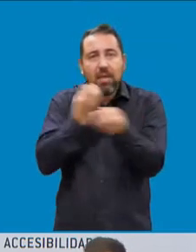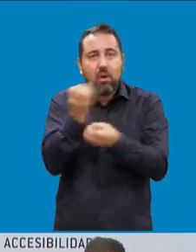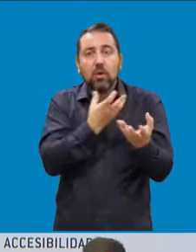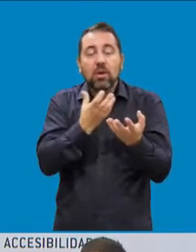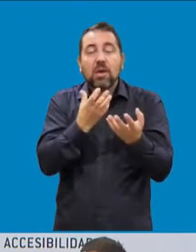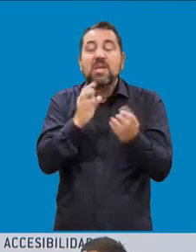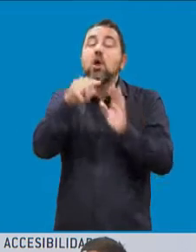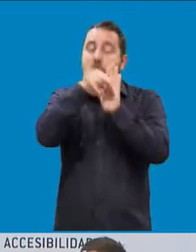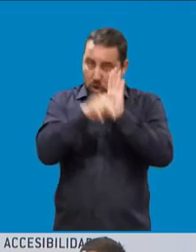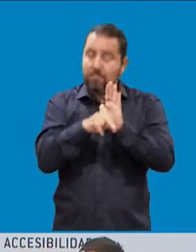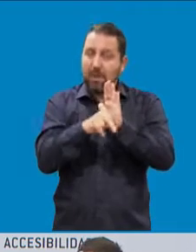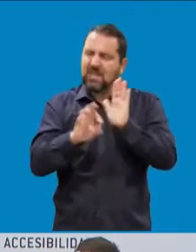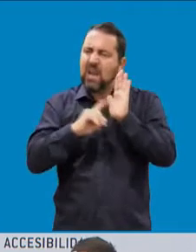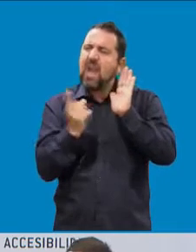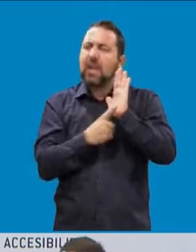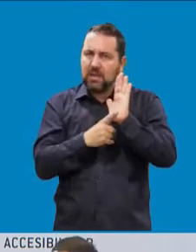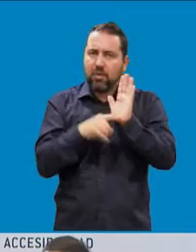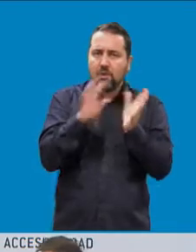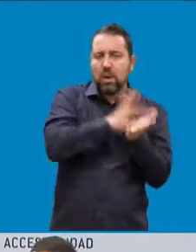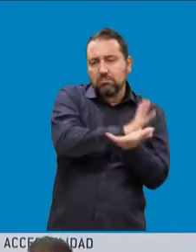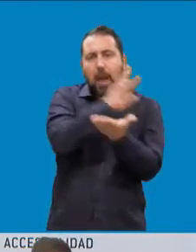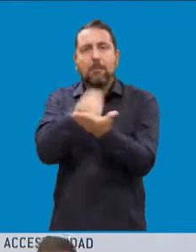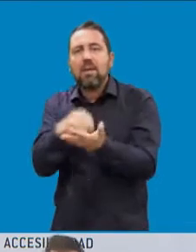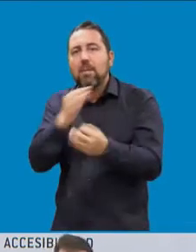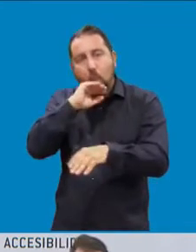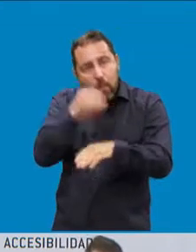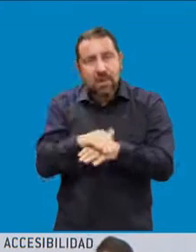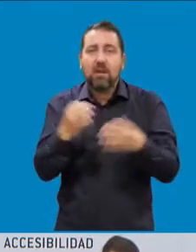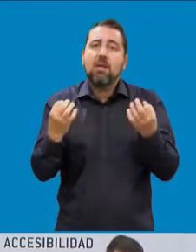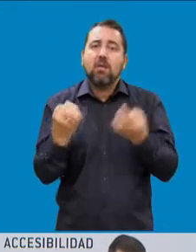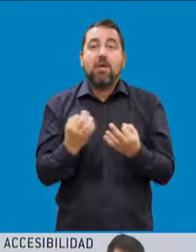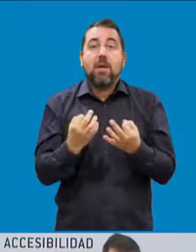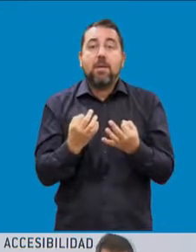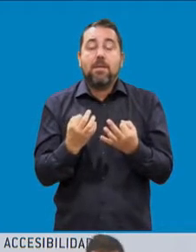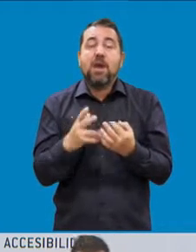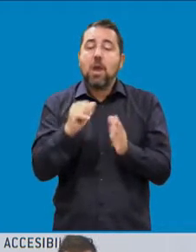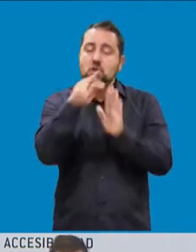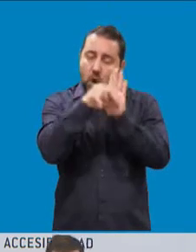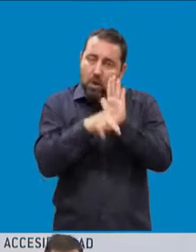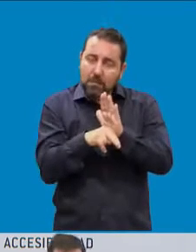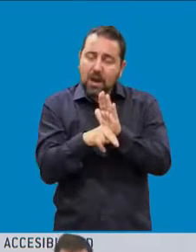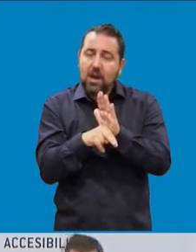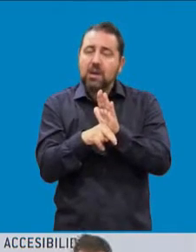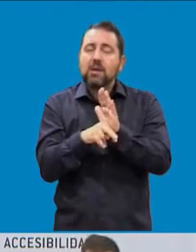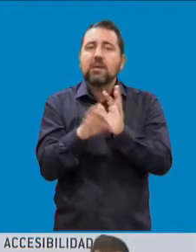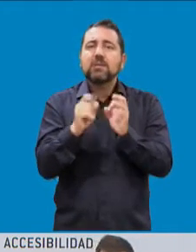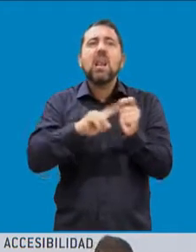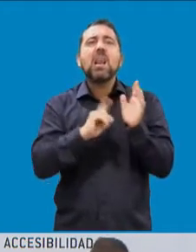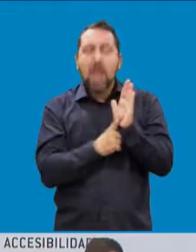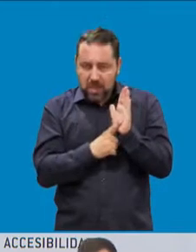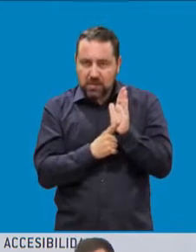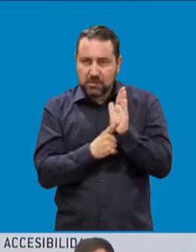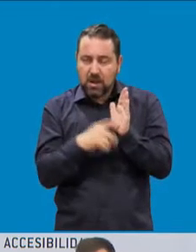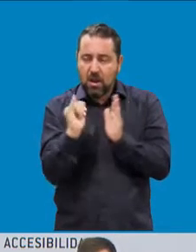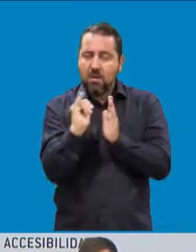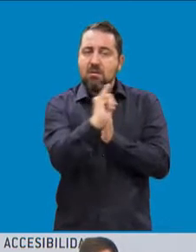la información, de las tecnologías de la información, y normas y legislaciones aplicables que hay que cumplir y que, bueno, hay una